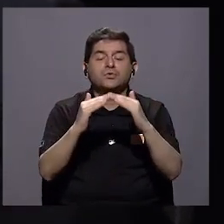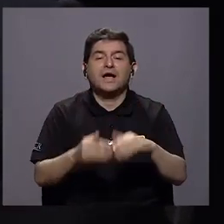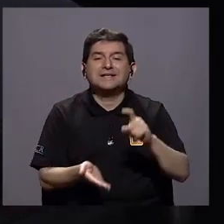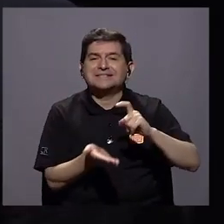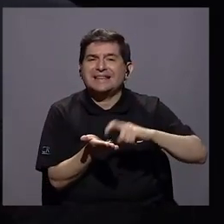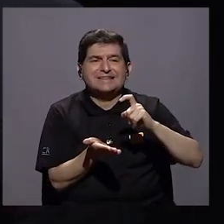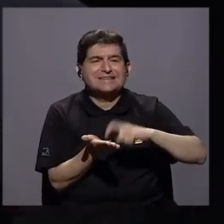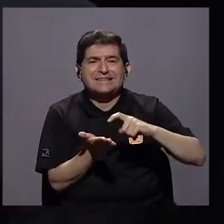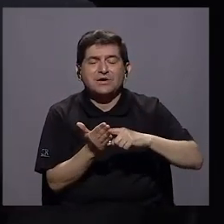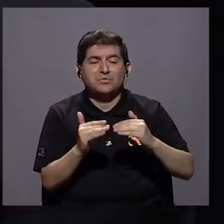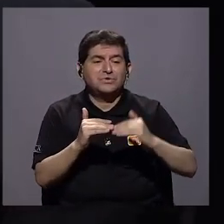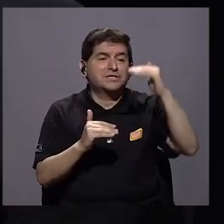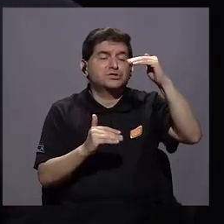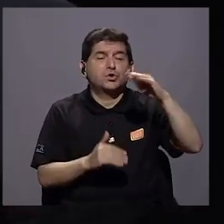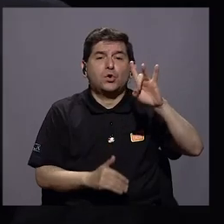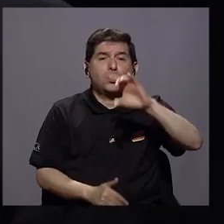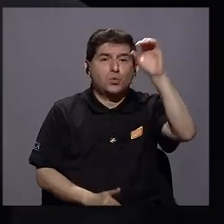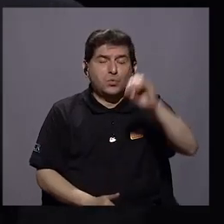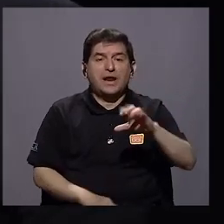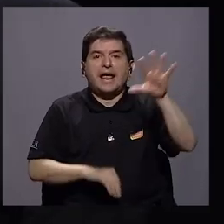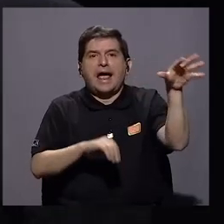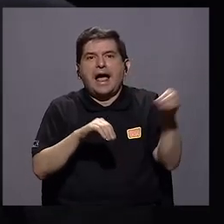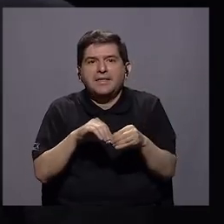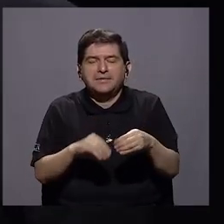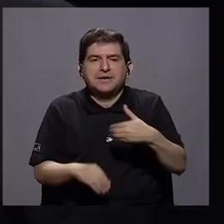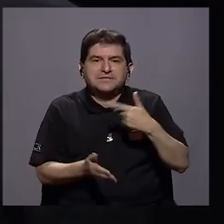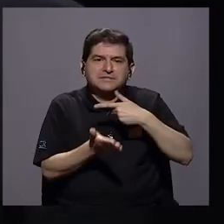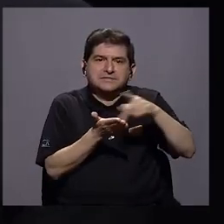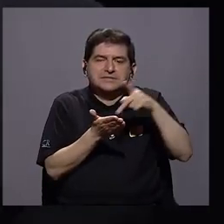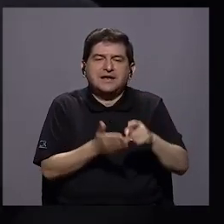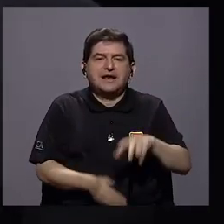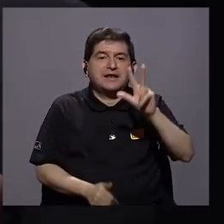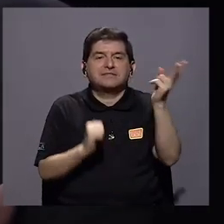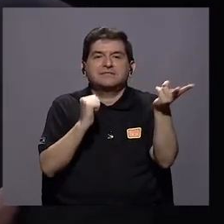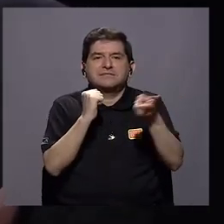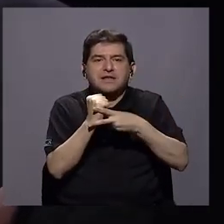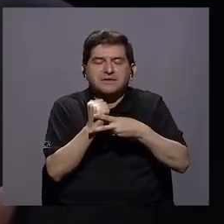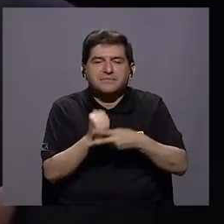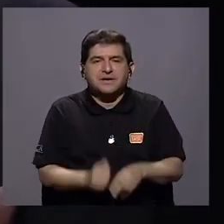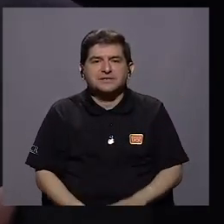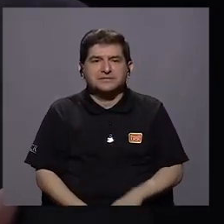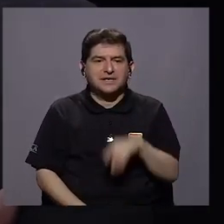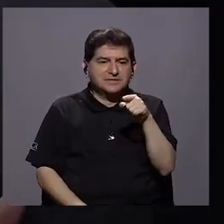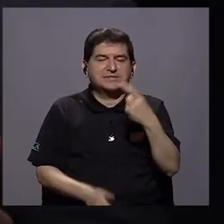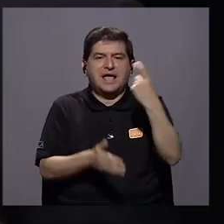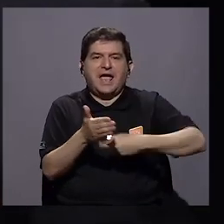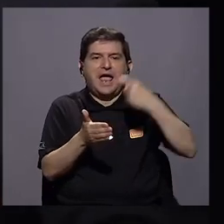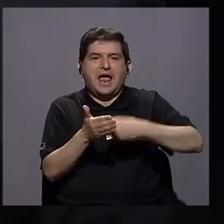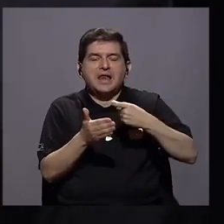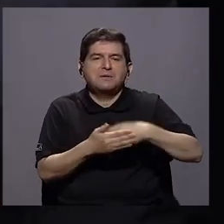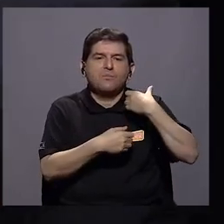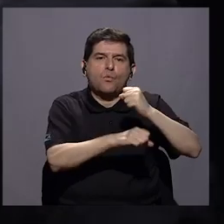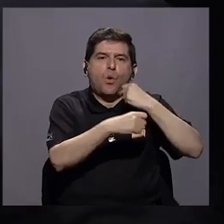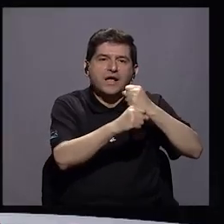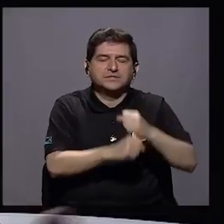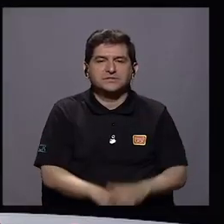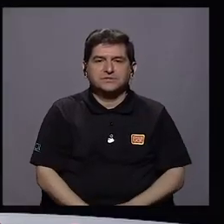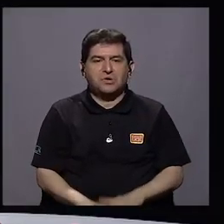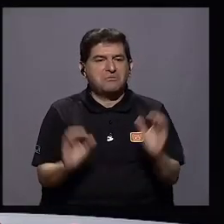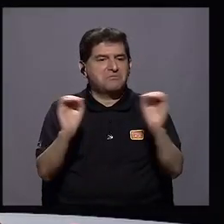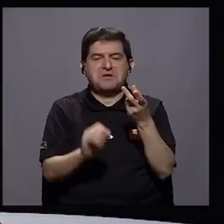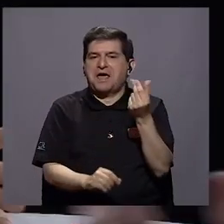techo, endeudada a más de un 80% y además va a tener que pagar tres veces el impuesto municipal. No